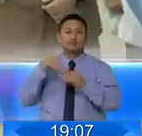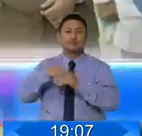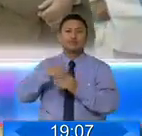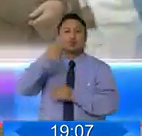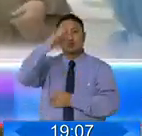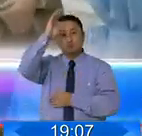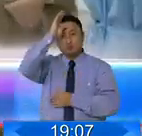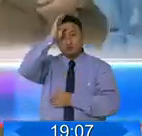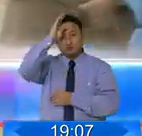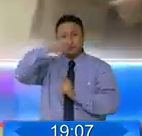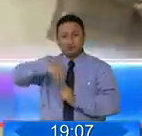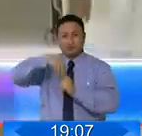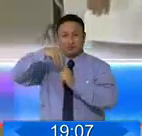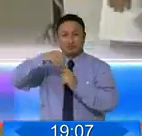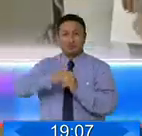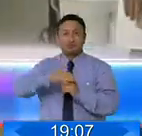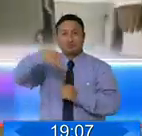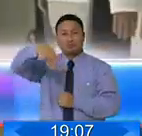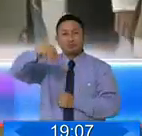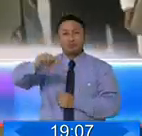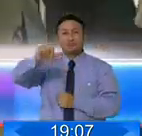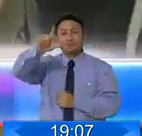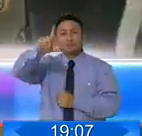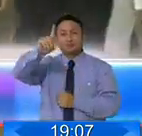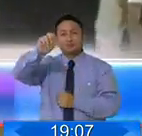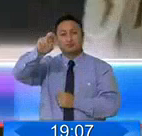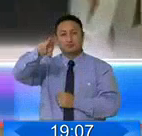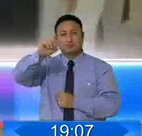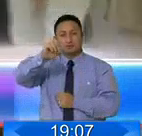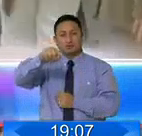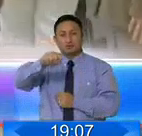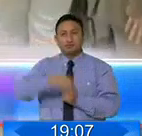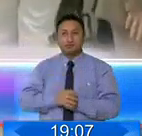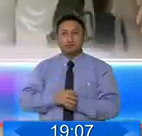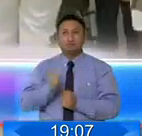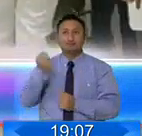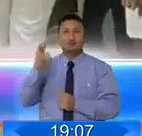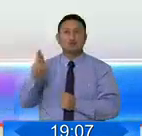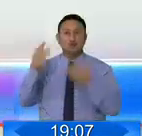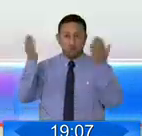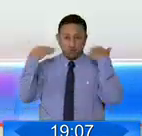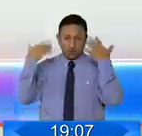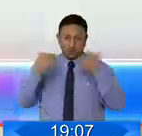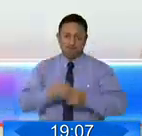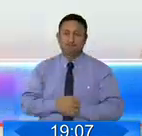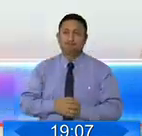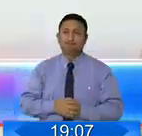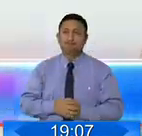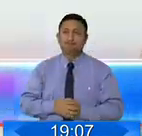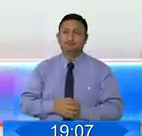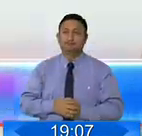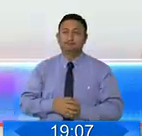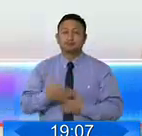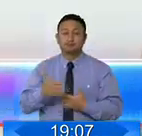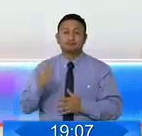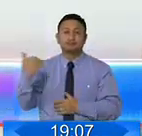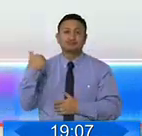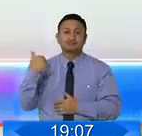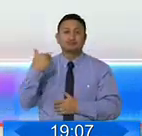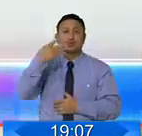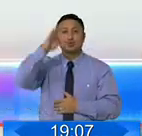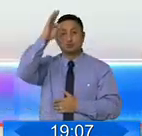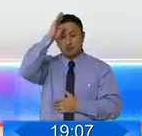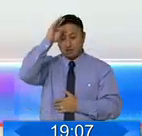de Especialidades Teodoro Maldonado Carbo, al sur de Guayaquil. Tenemos un hospital de tercer